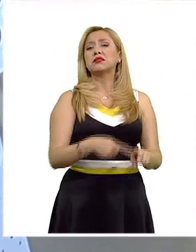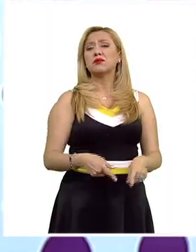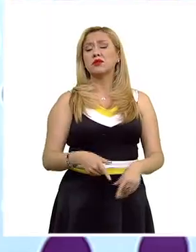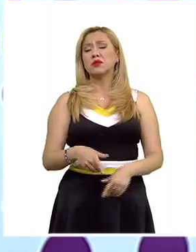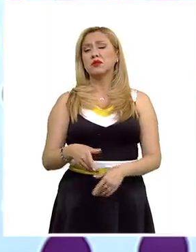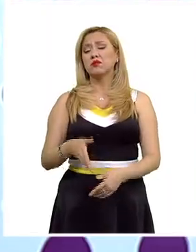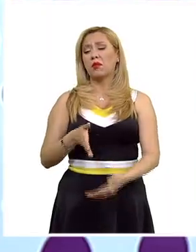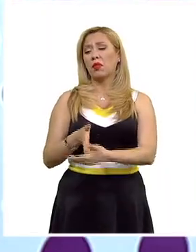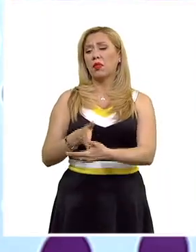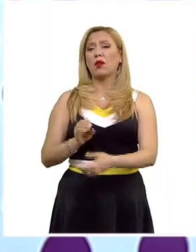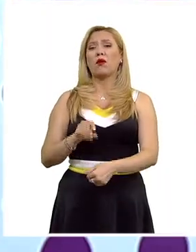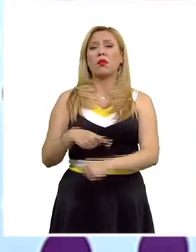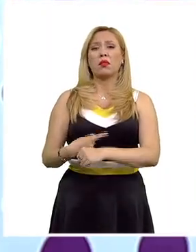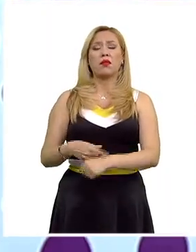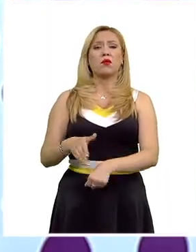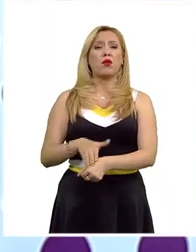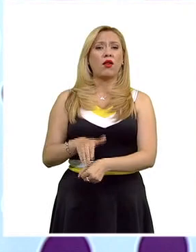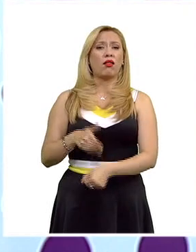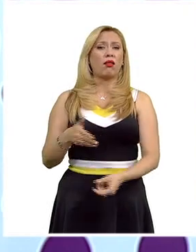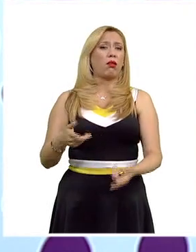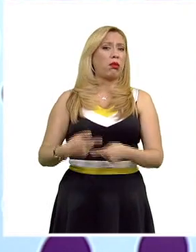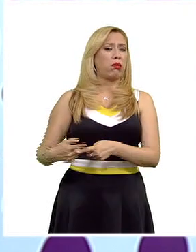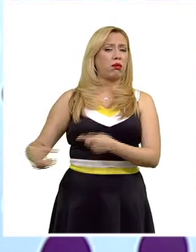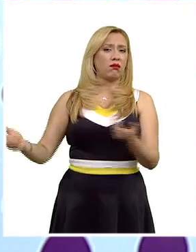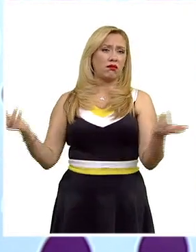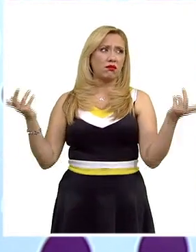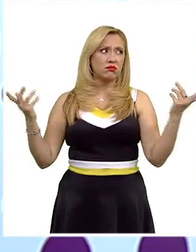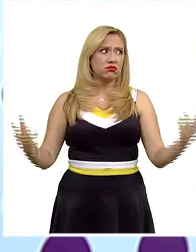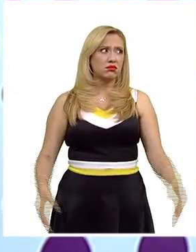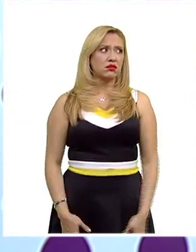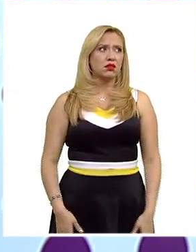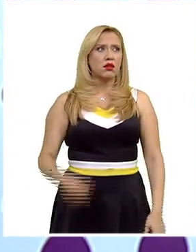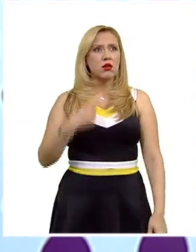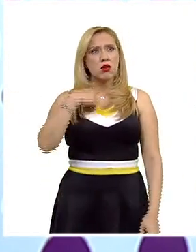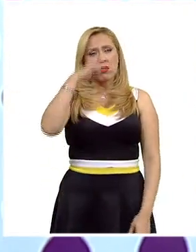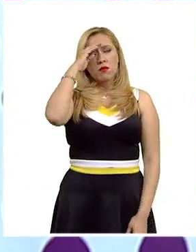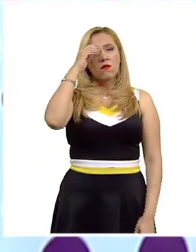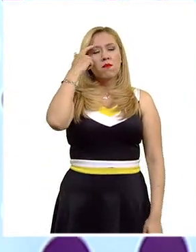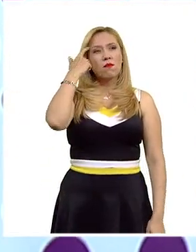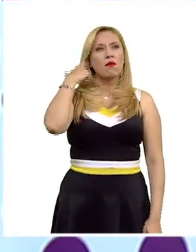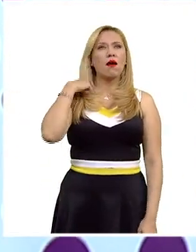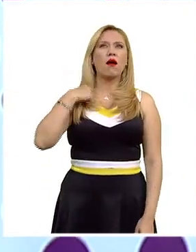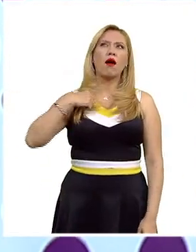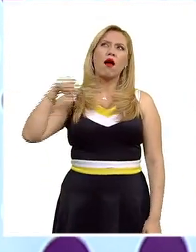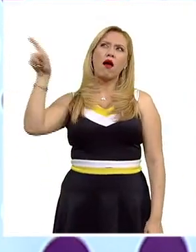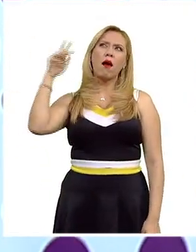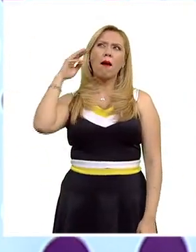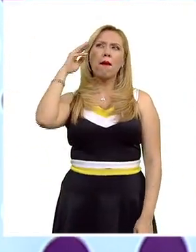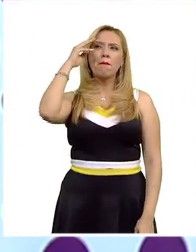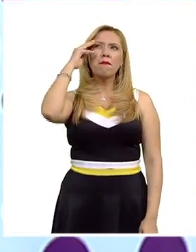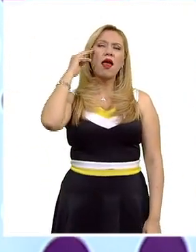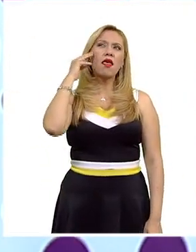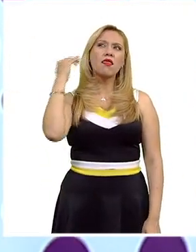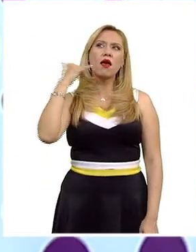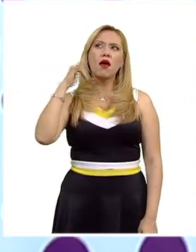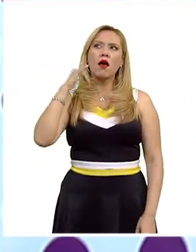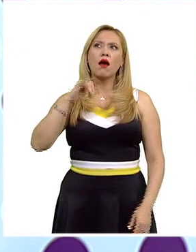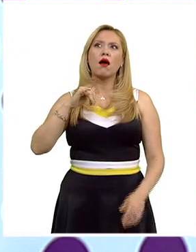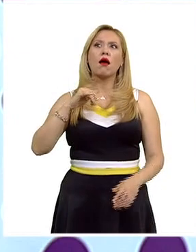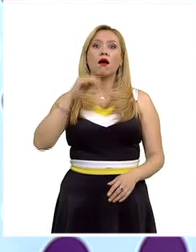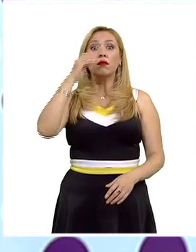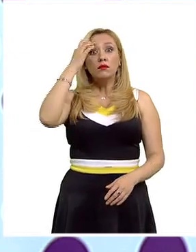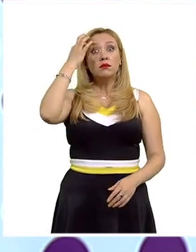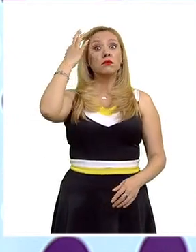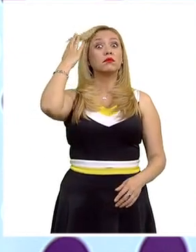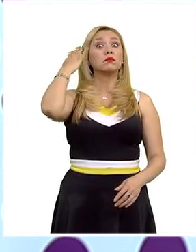estas medidas disciplinantes hacia las mujeres. Pienso en el último caso del Me Too Mérida, en donde incluso se empezaron a recibir